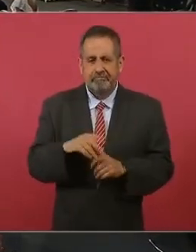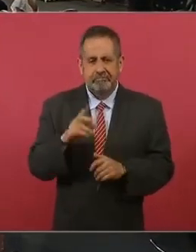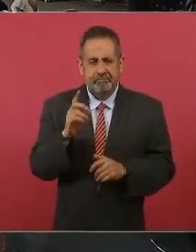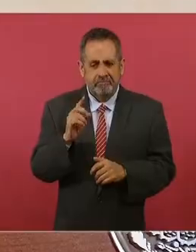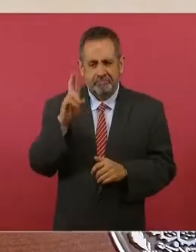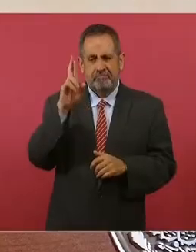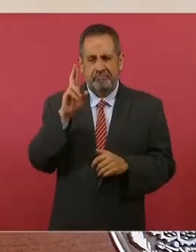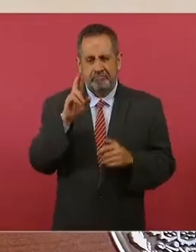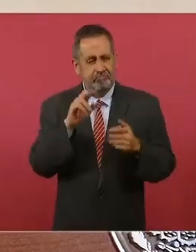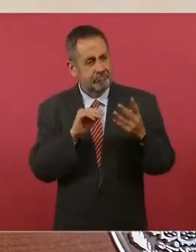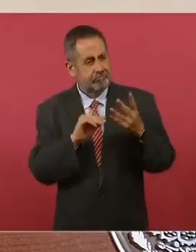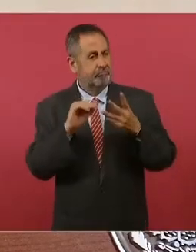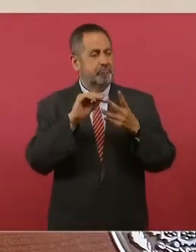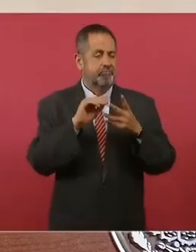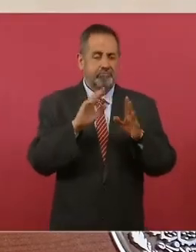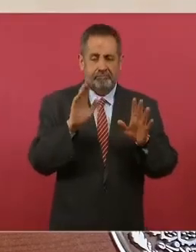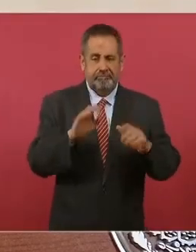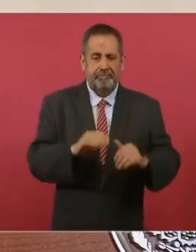doctor